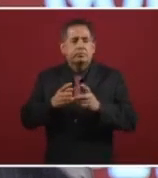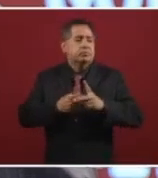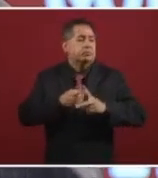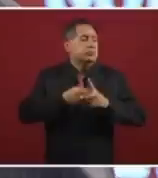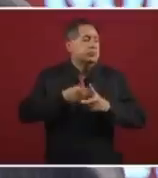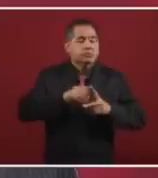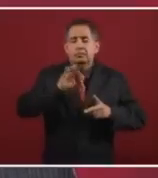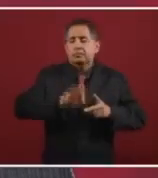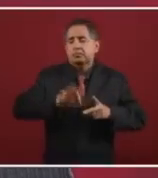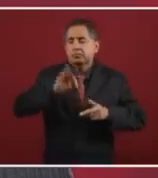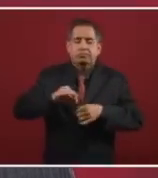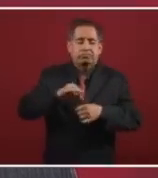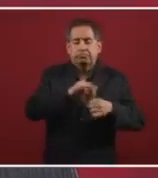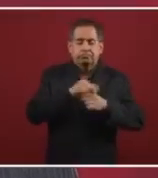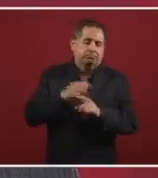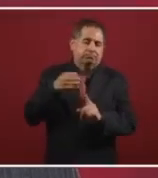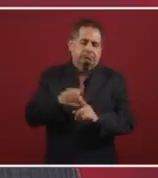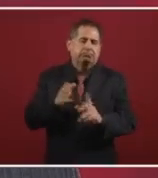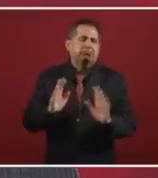representativa.